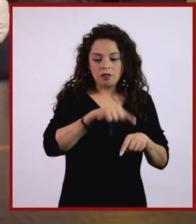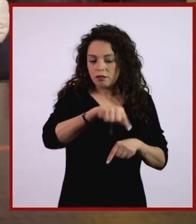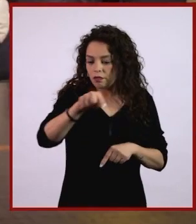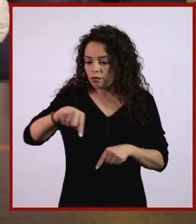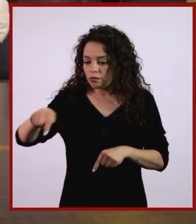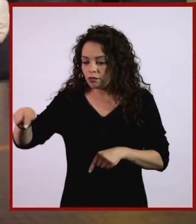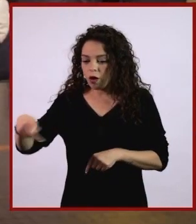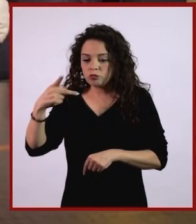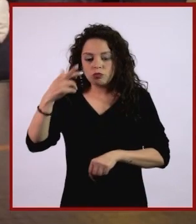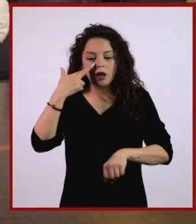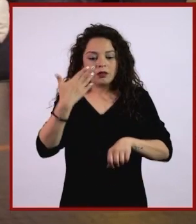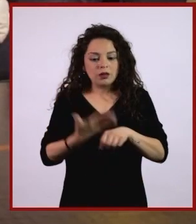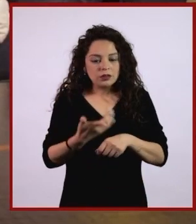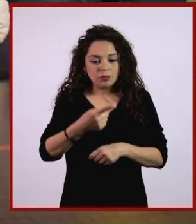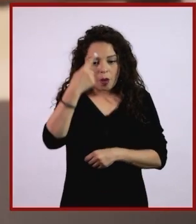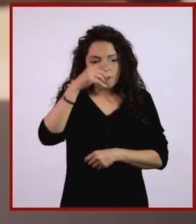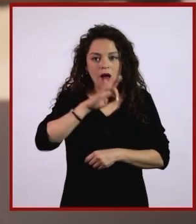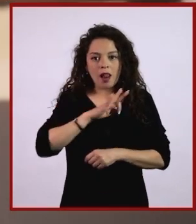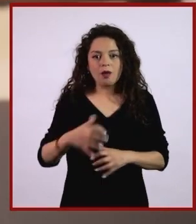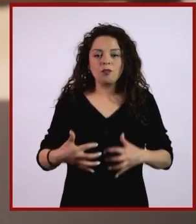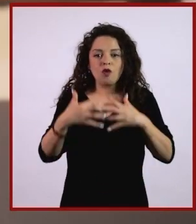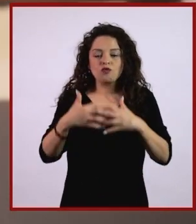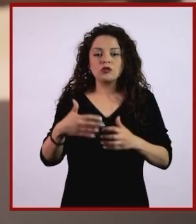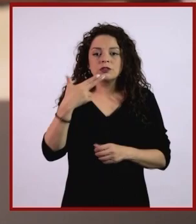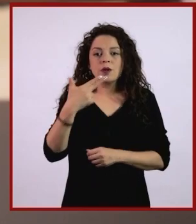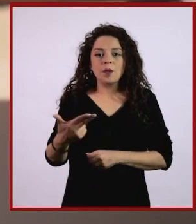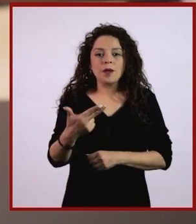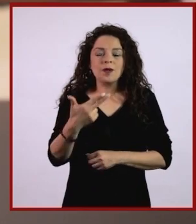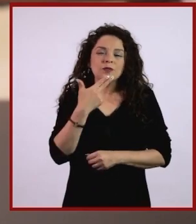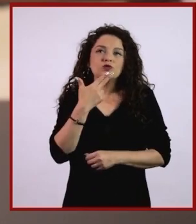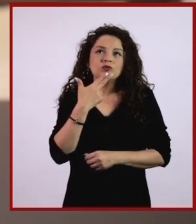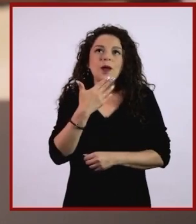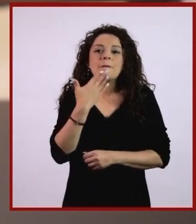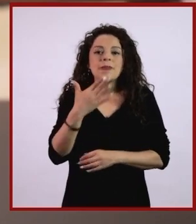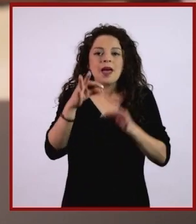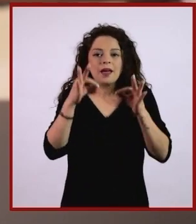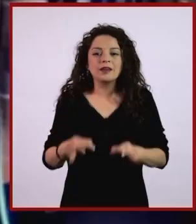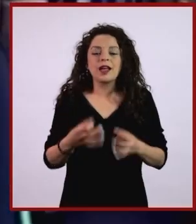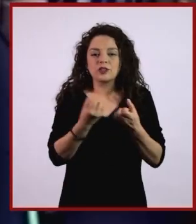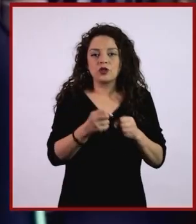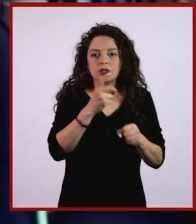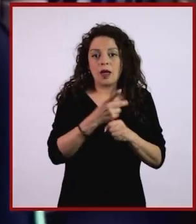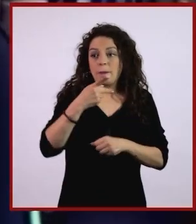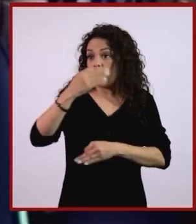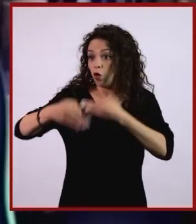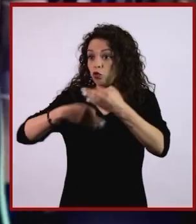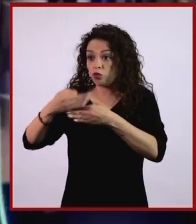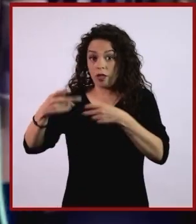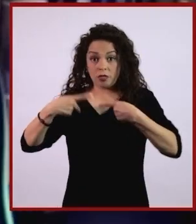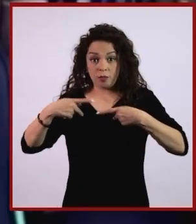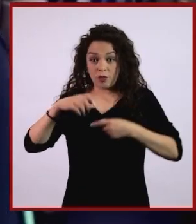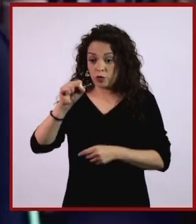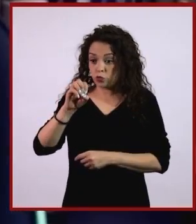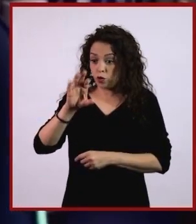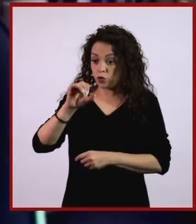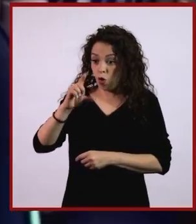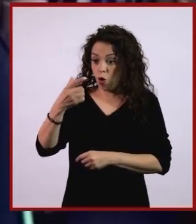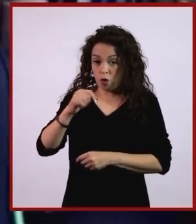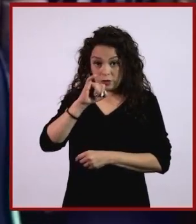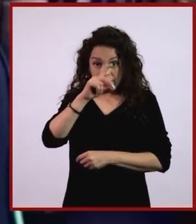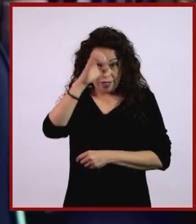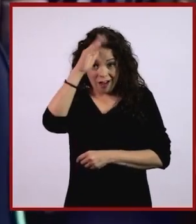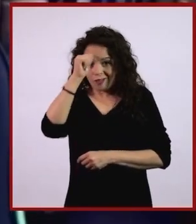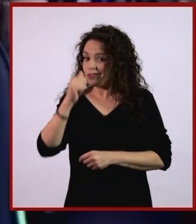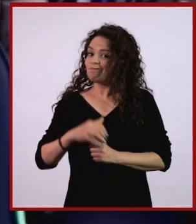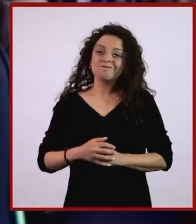estas funciones justamente para mantener en vida a la sociedad. Sin embargo, no todos los sociólogos están de acuerdo con eso. Por ejemplo,